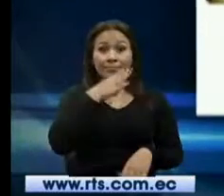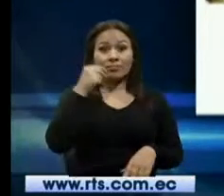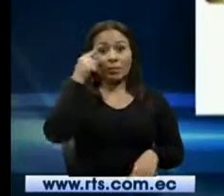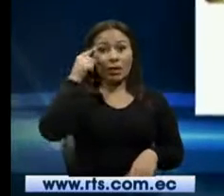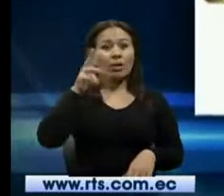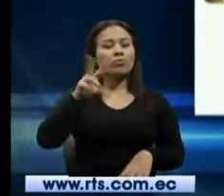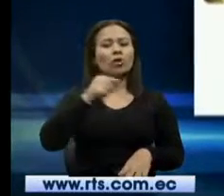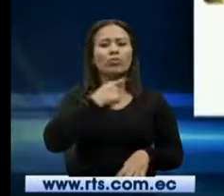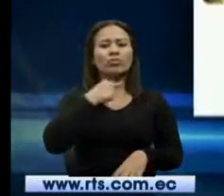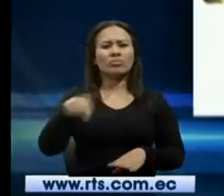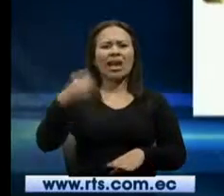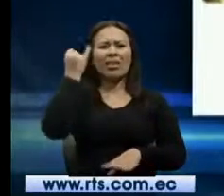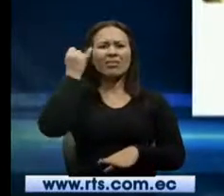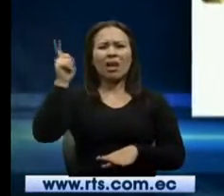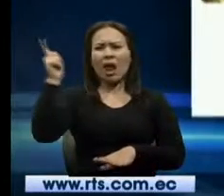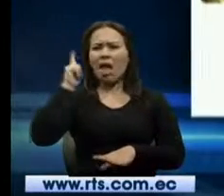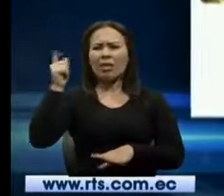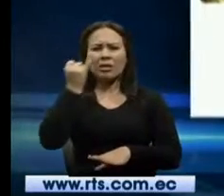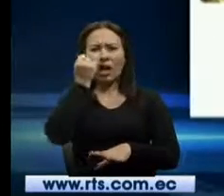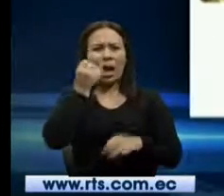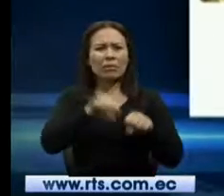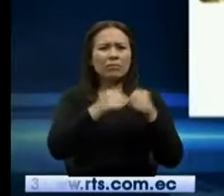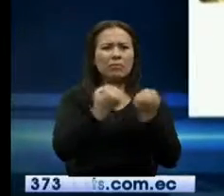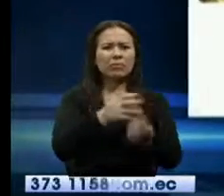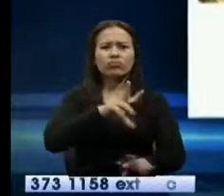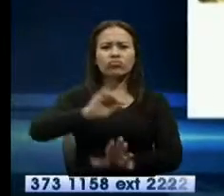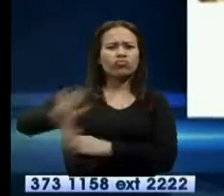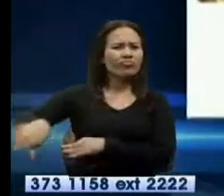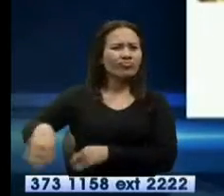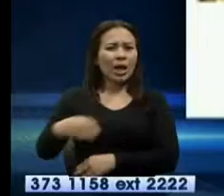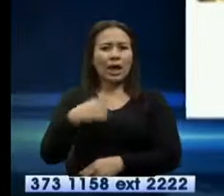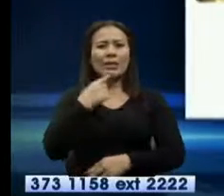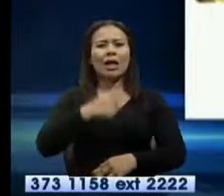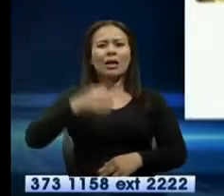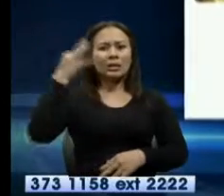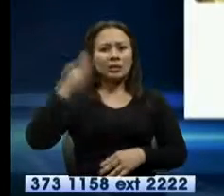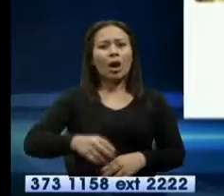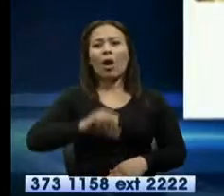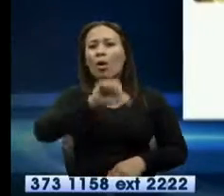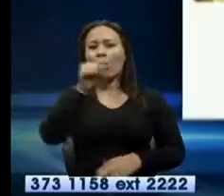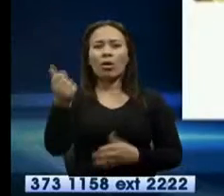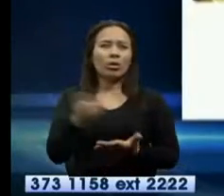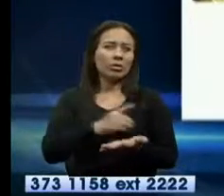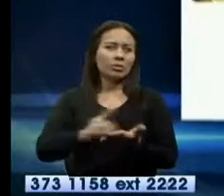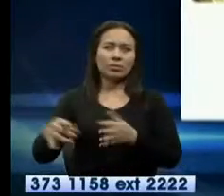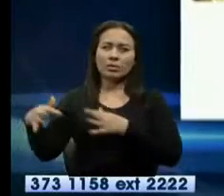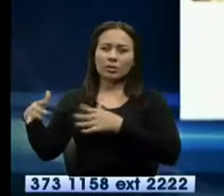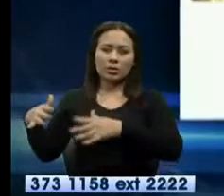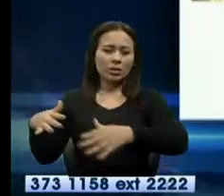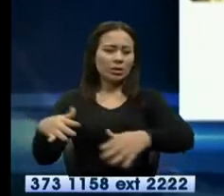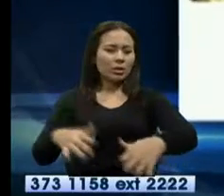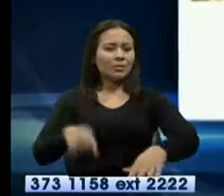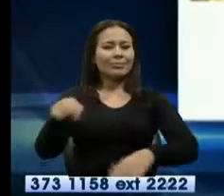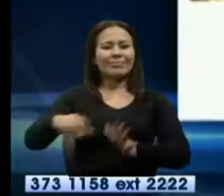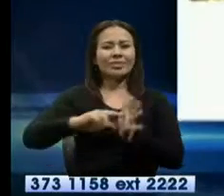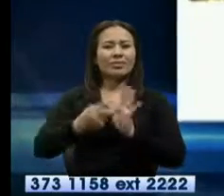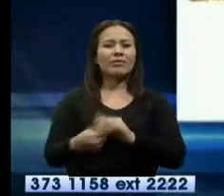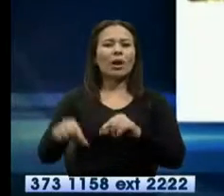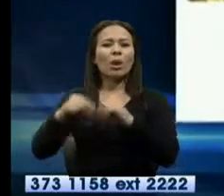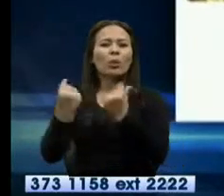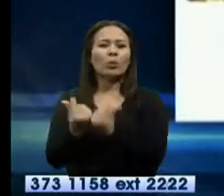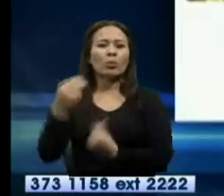dirigentes sociales y rechazó la movilización. Y aseguró, otra semana de movilizaciones. Se trata del MPD en sus